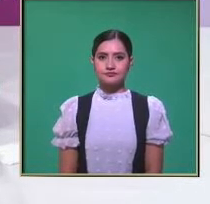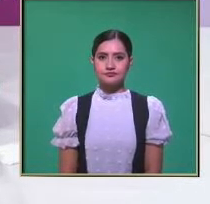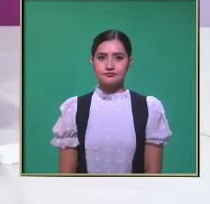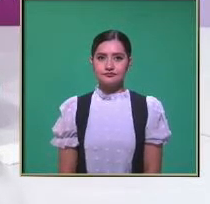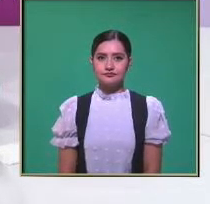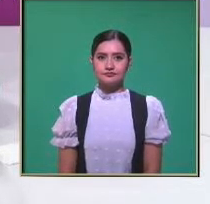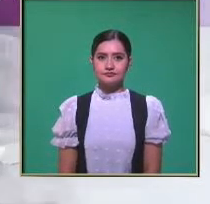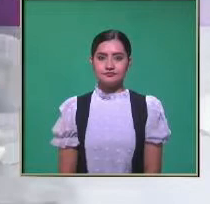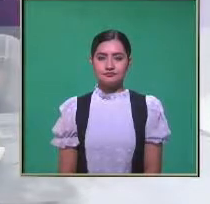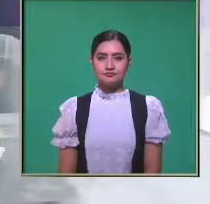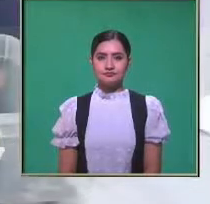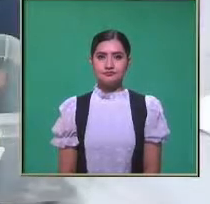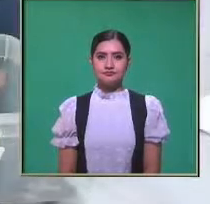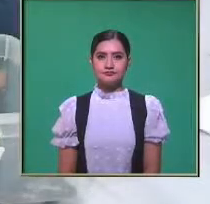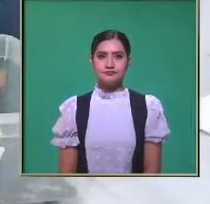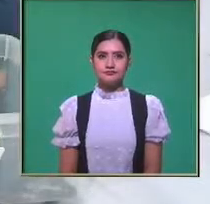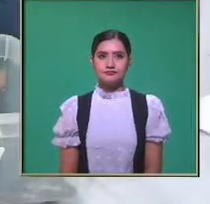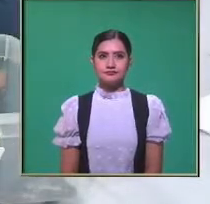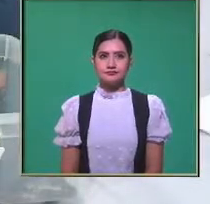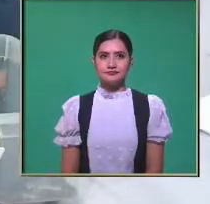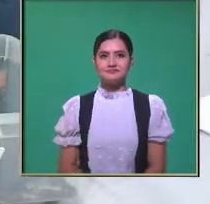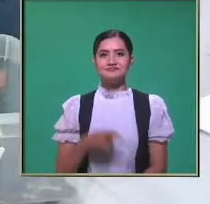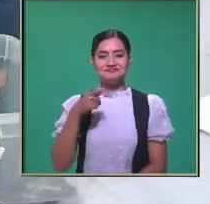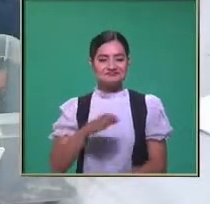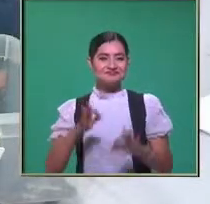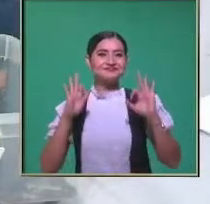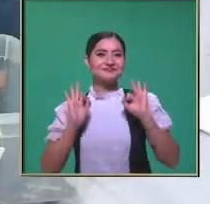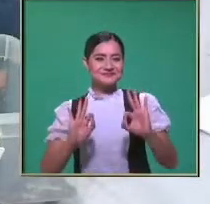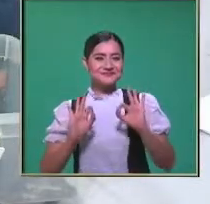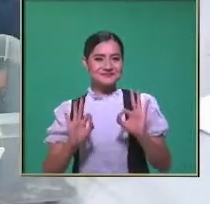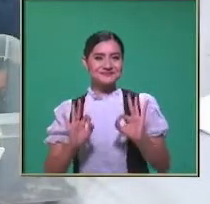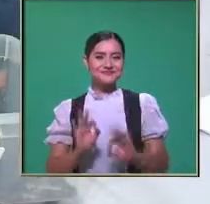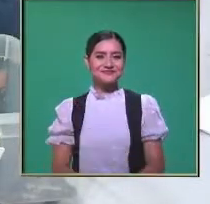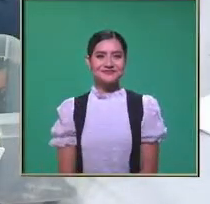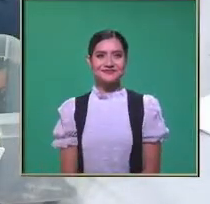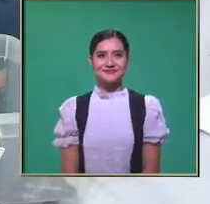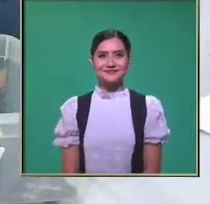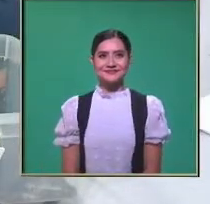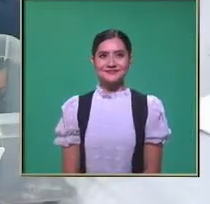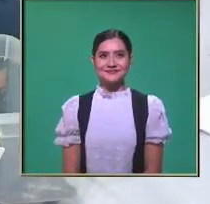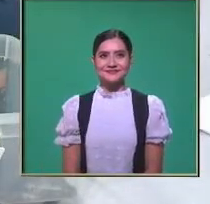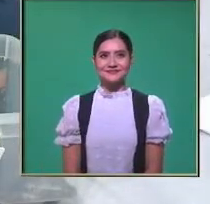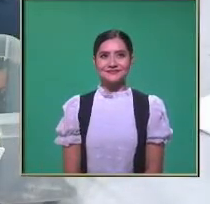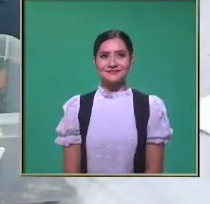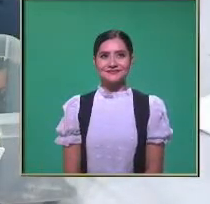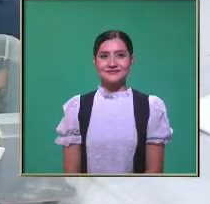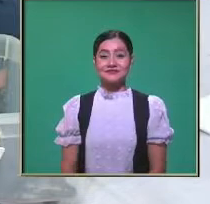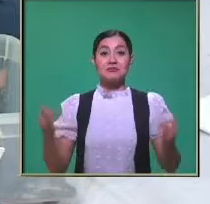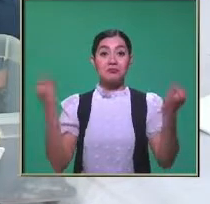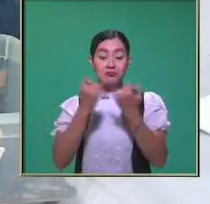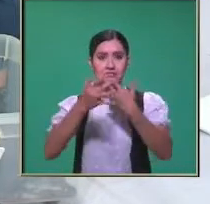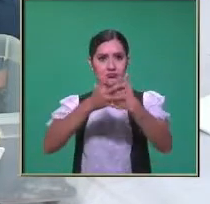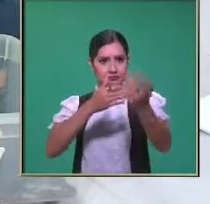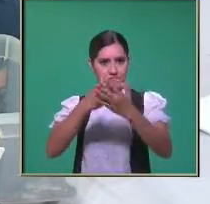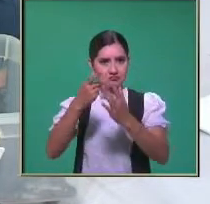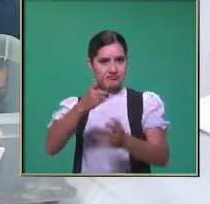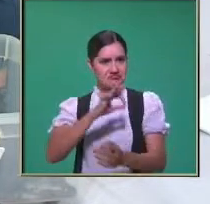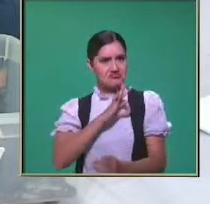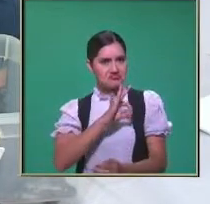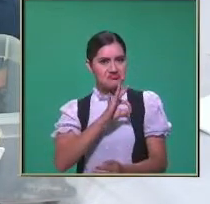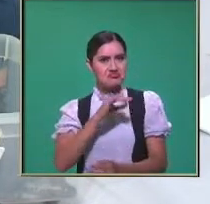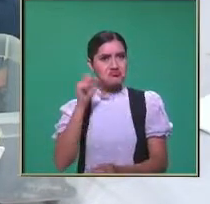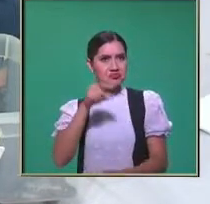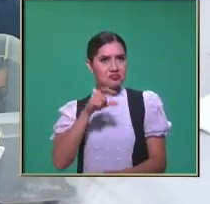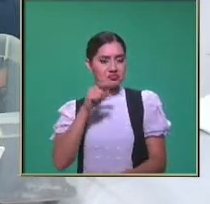Ay, es verdad. Ay, tus huellas. A ver, por aquí, por aquí. Y a lo mejor entonces